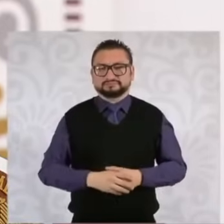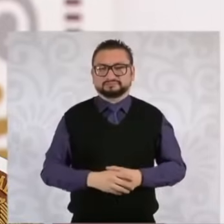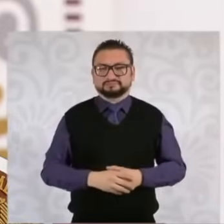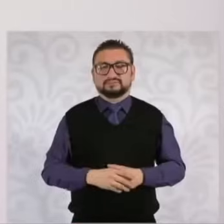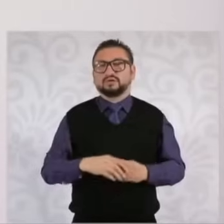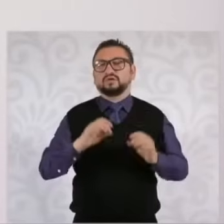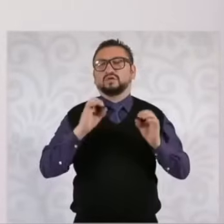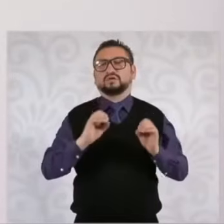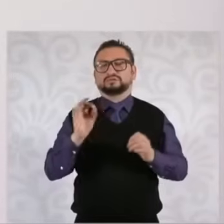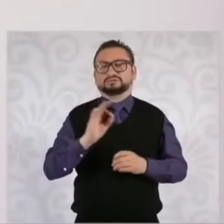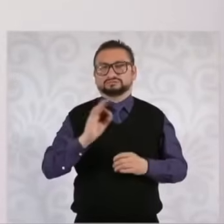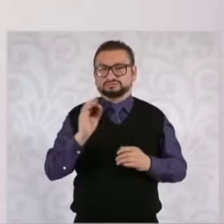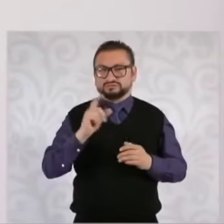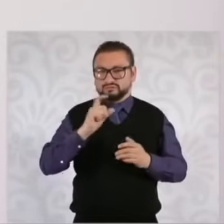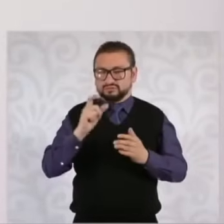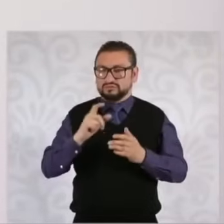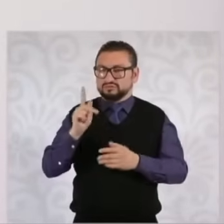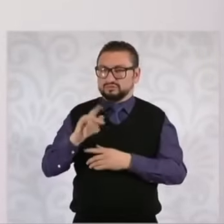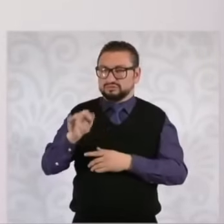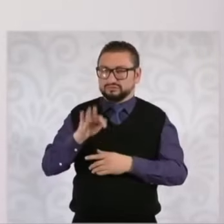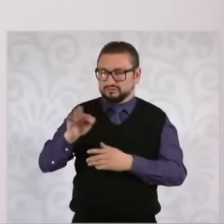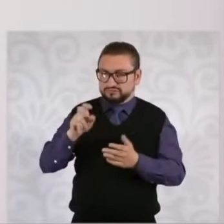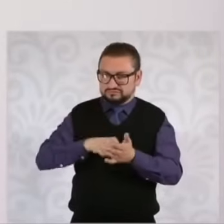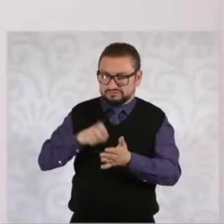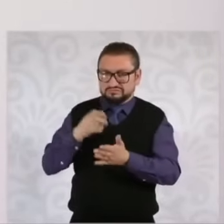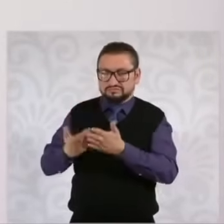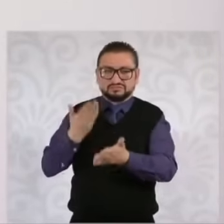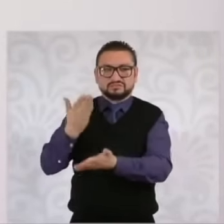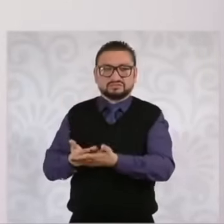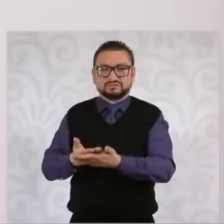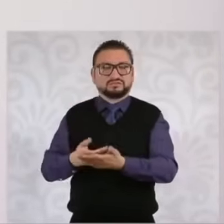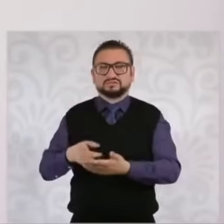¿O de la reforma al Poder Judicial? O sea, ¿qué